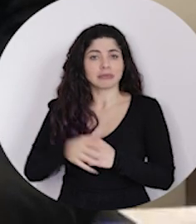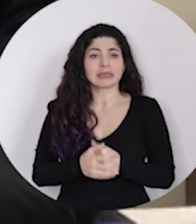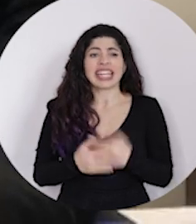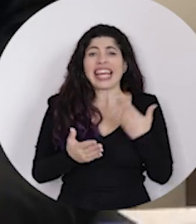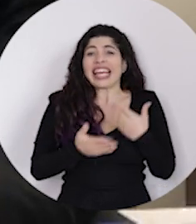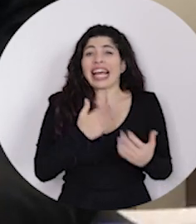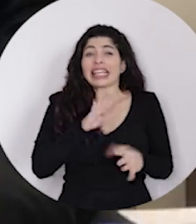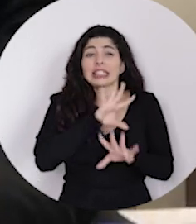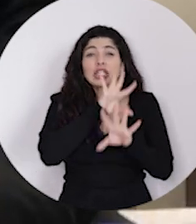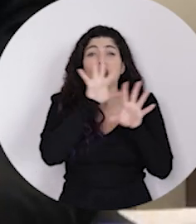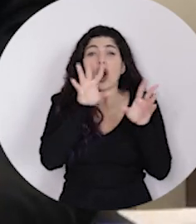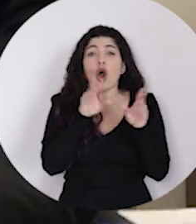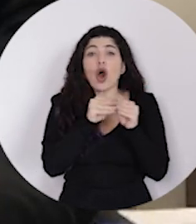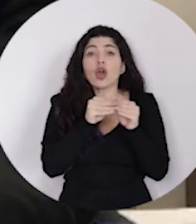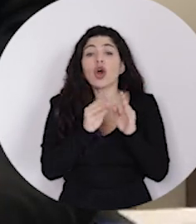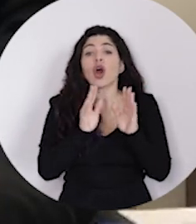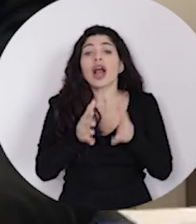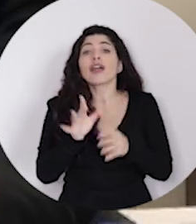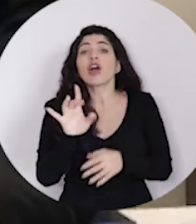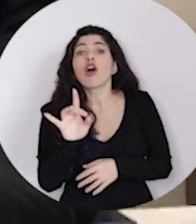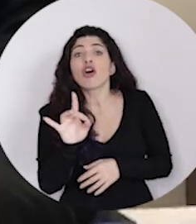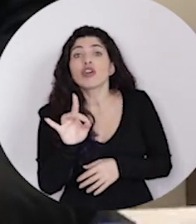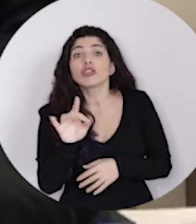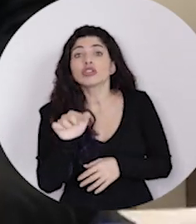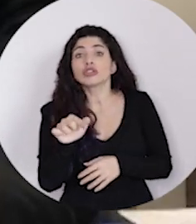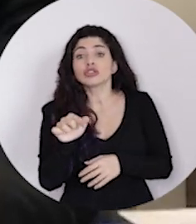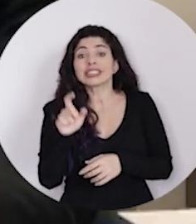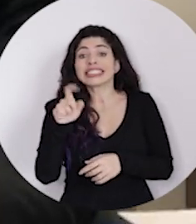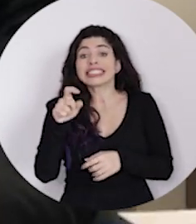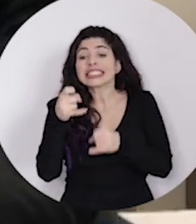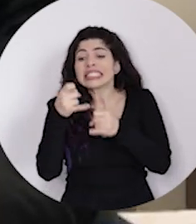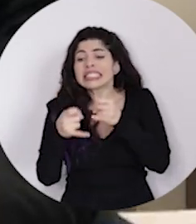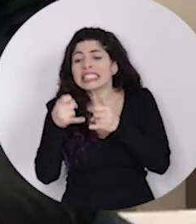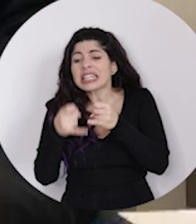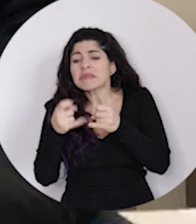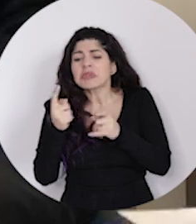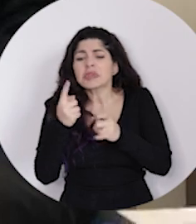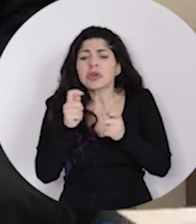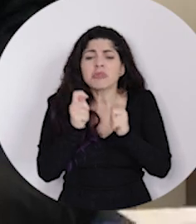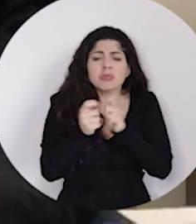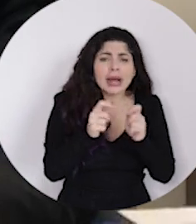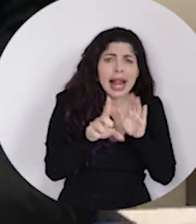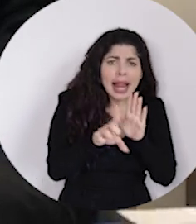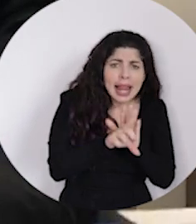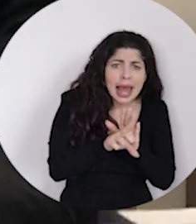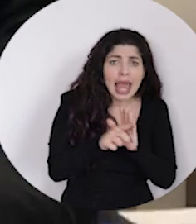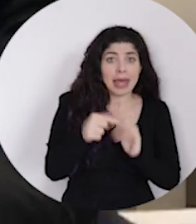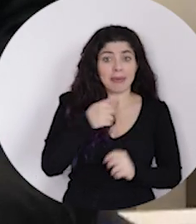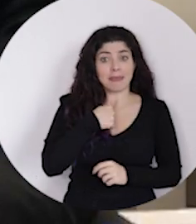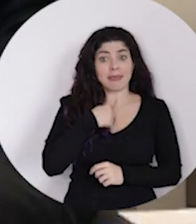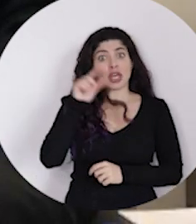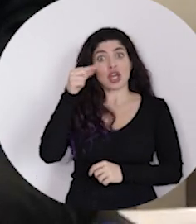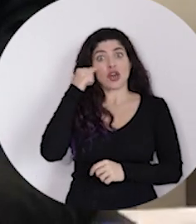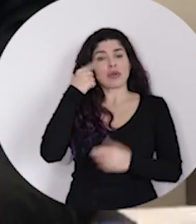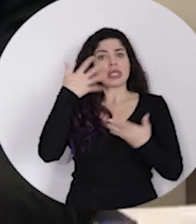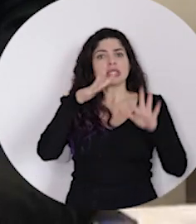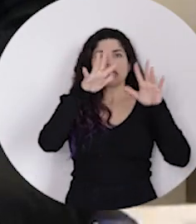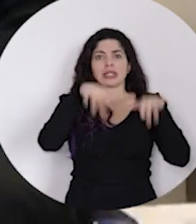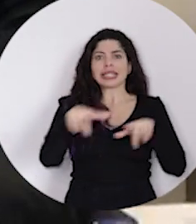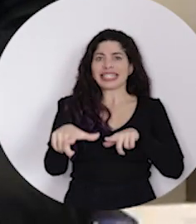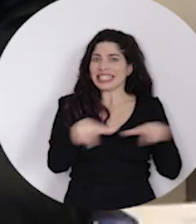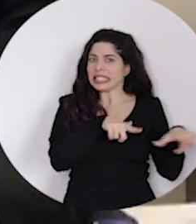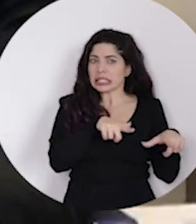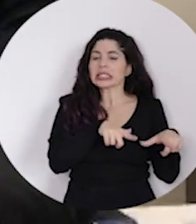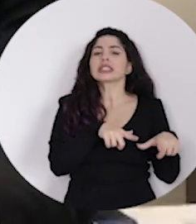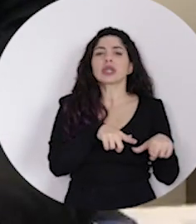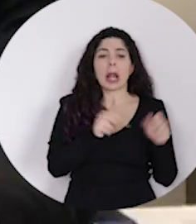favorables. Prácticamente todos los restantes 8 comités requerían para su conclusión reformas de ley que mi administración